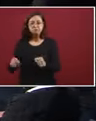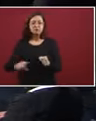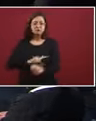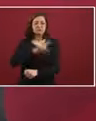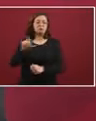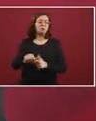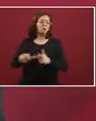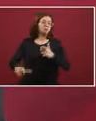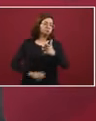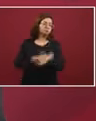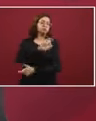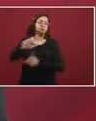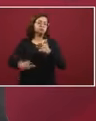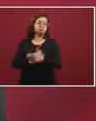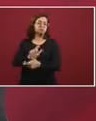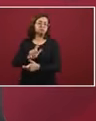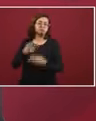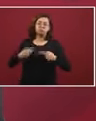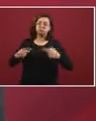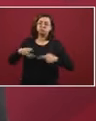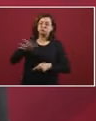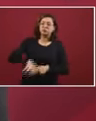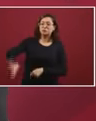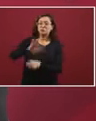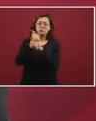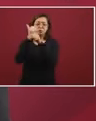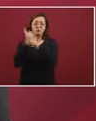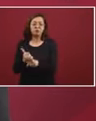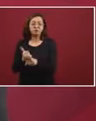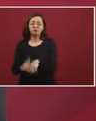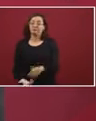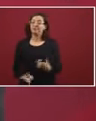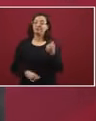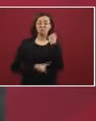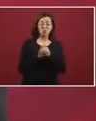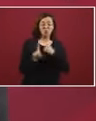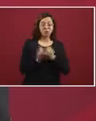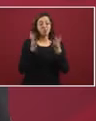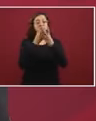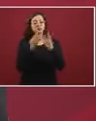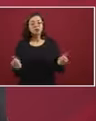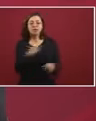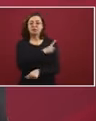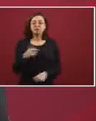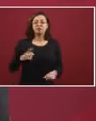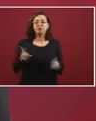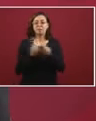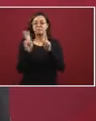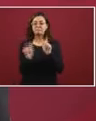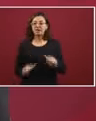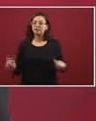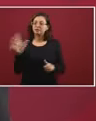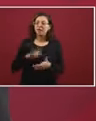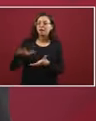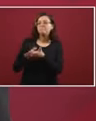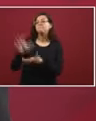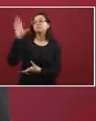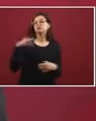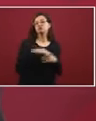para nuestros pueblos. La solución de las controversias debe ser pacífica y democrática.